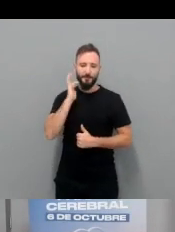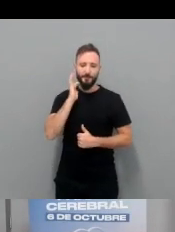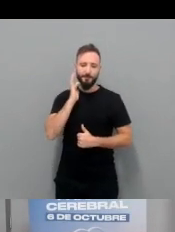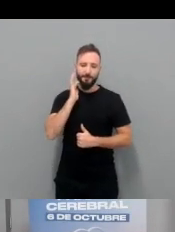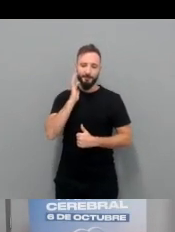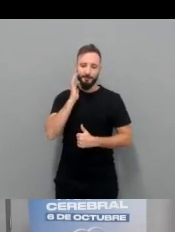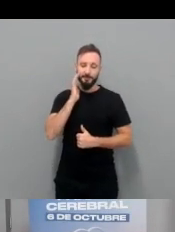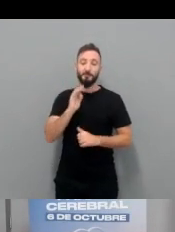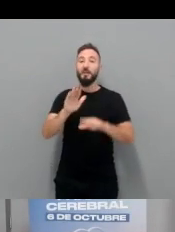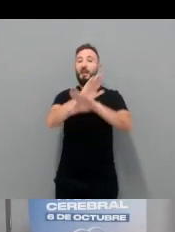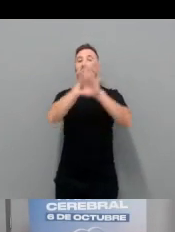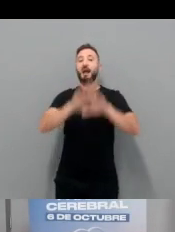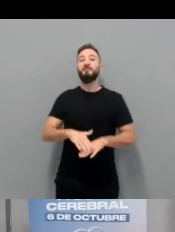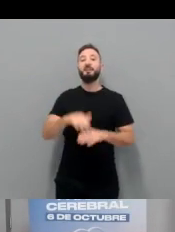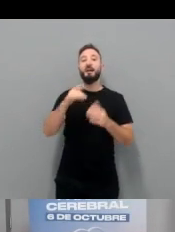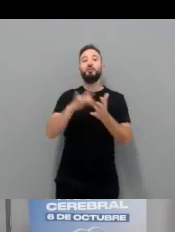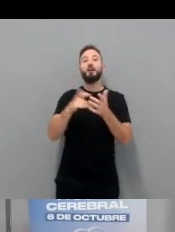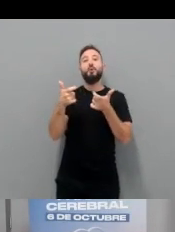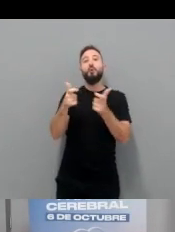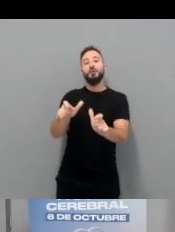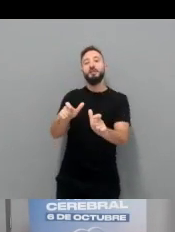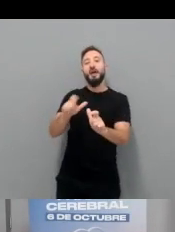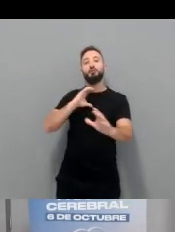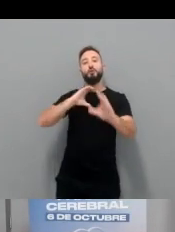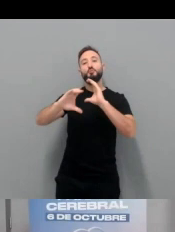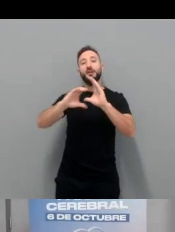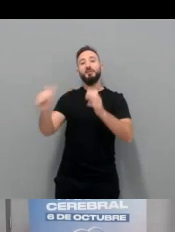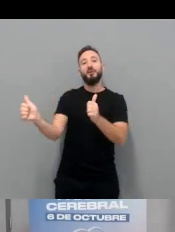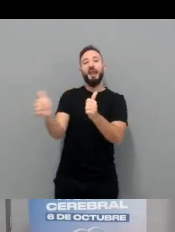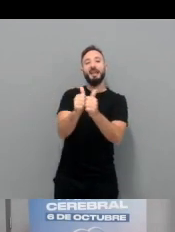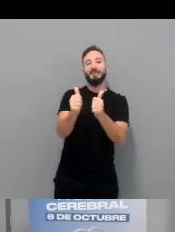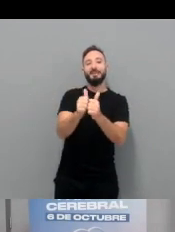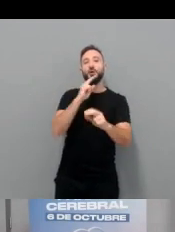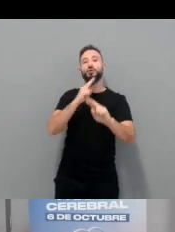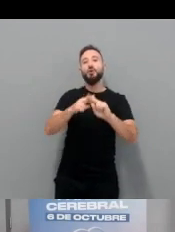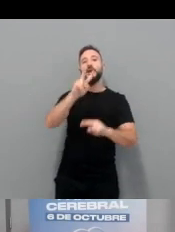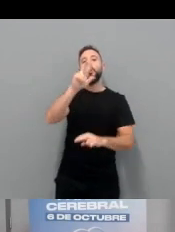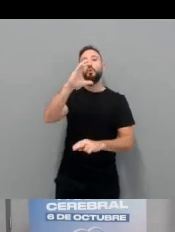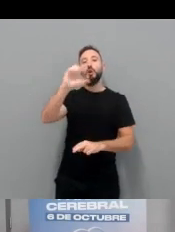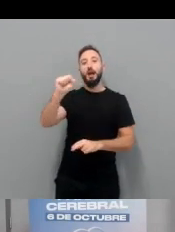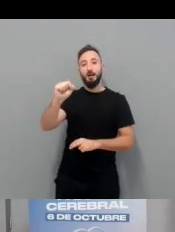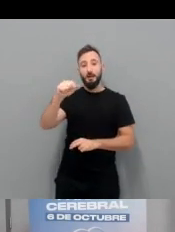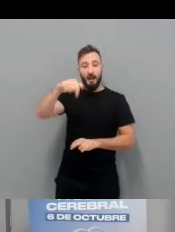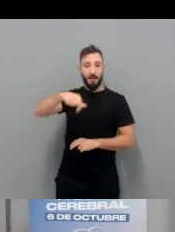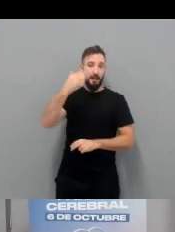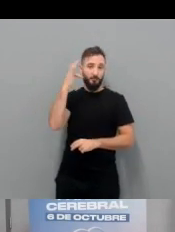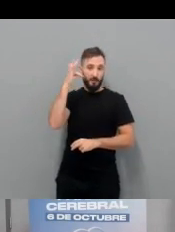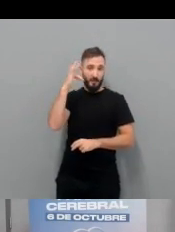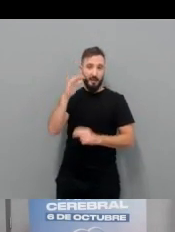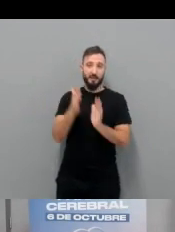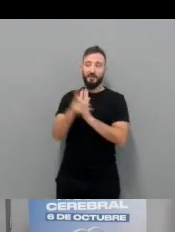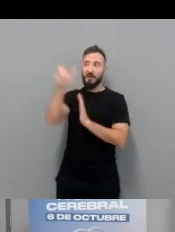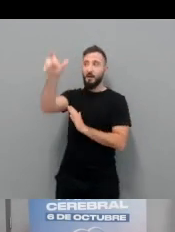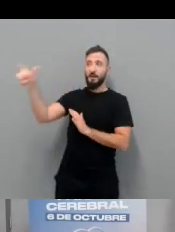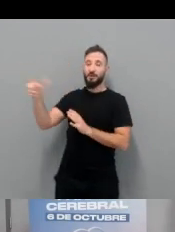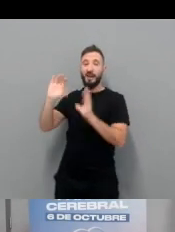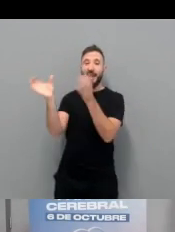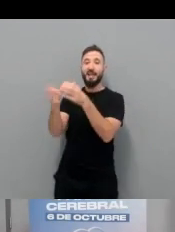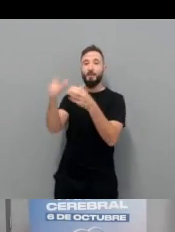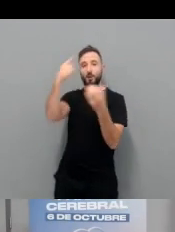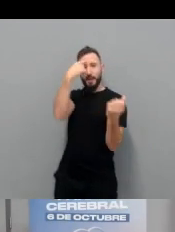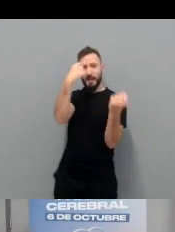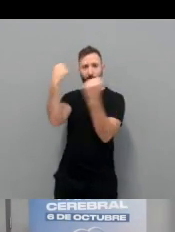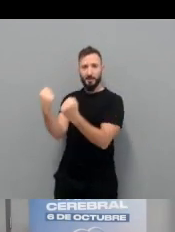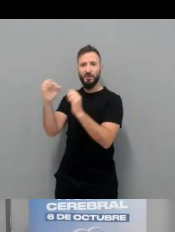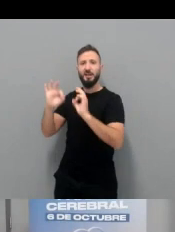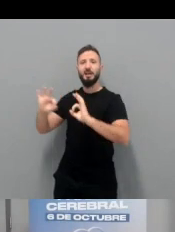Bueno, al final la unidad de comunicación asistida, la UCA, que lo llamamos aquí en Aspa de Vizcaya, pues está liderada por un equipo de expertos en comunicación asistida